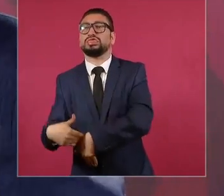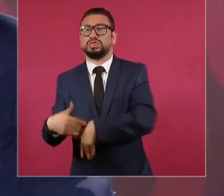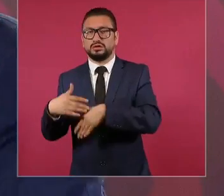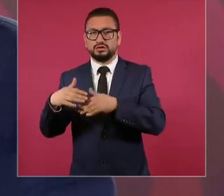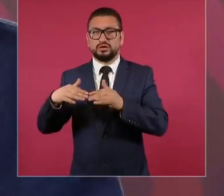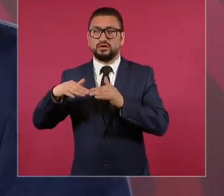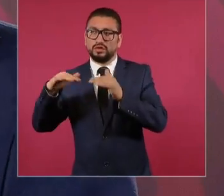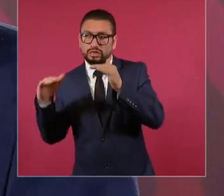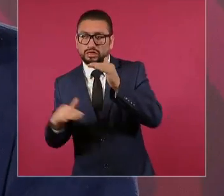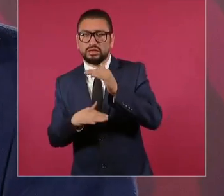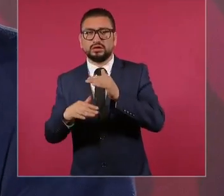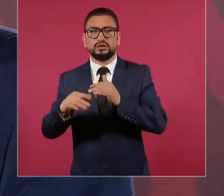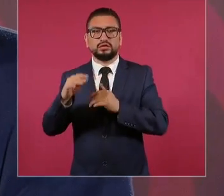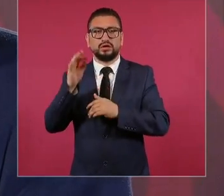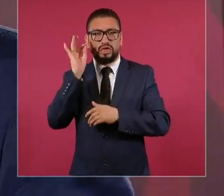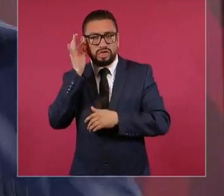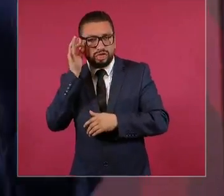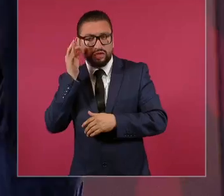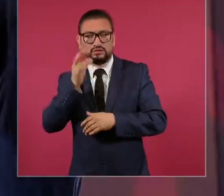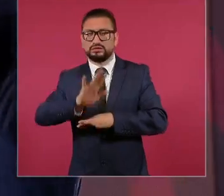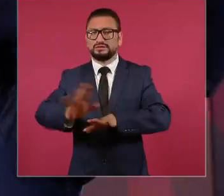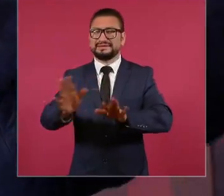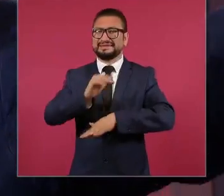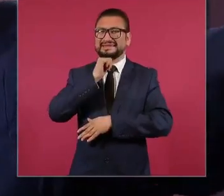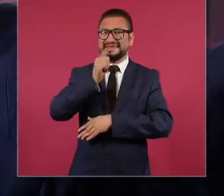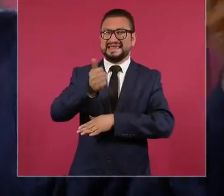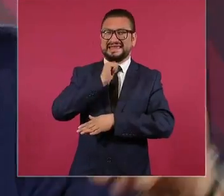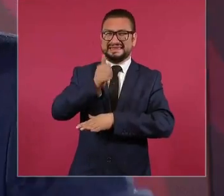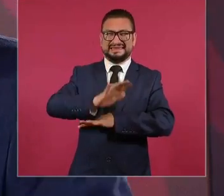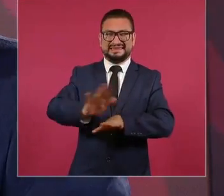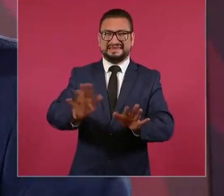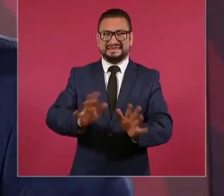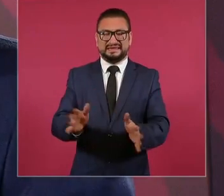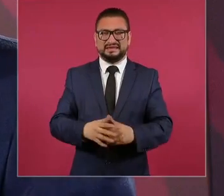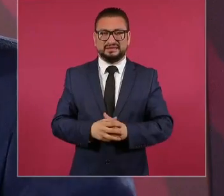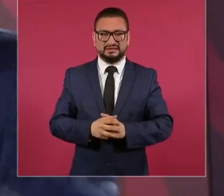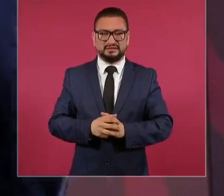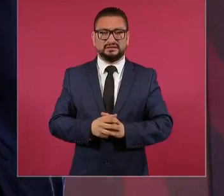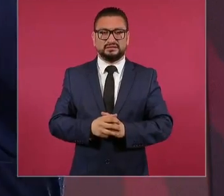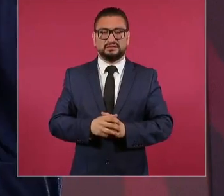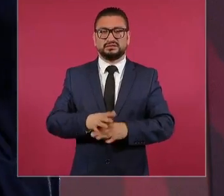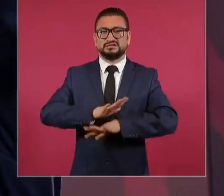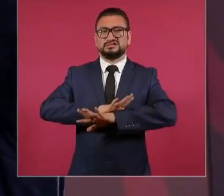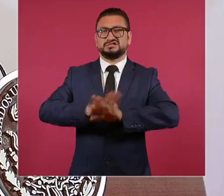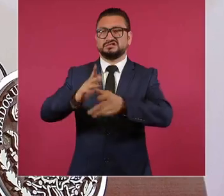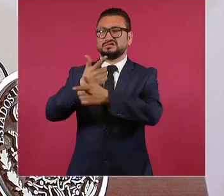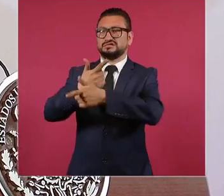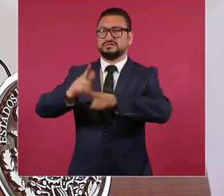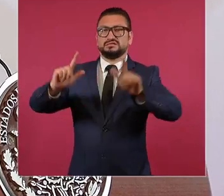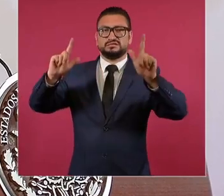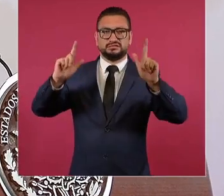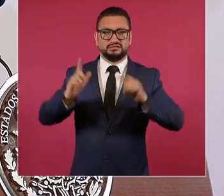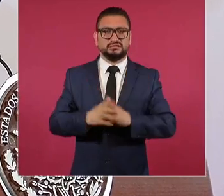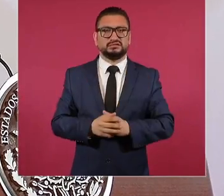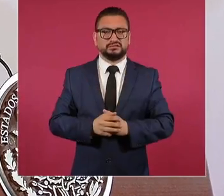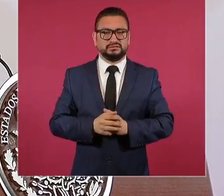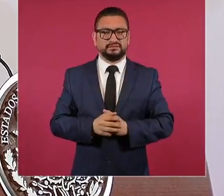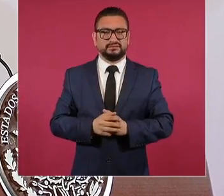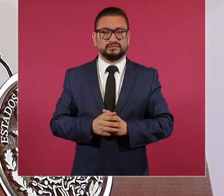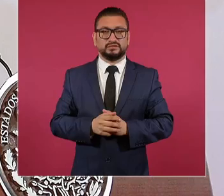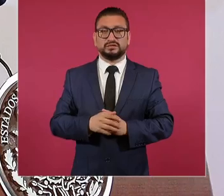súbditos de nadie. Van a tener como